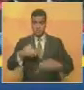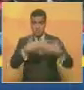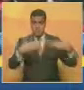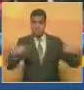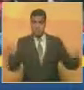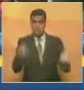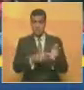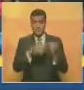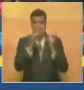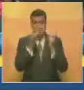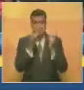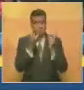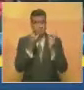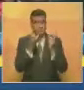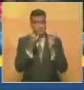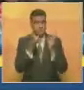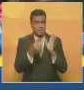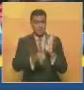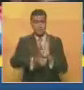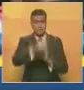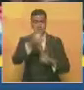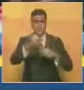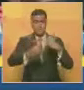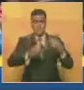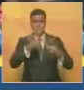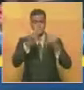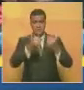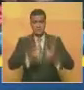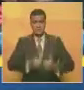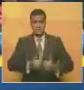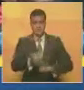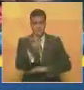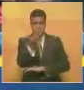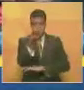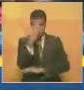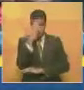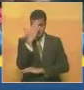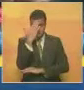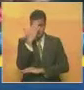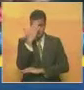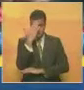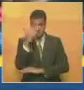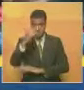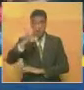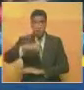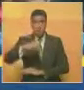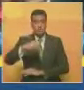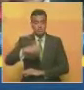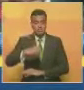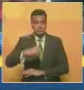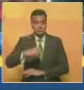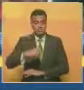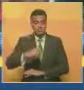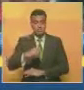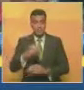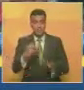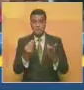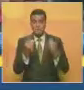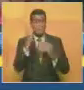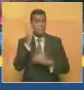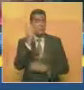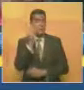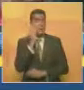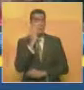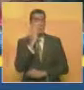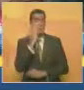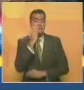de escuchar que hay aumento en la producción de leche, cuando usted sabe que hoy en día hay mujeres,